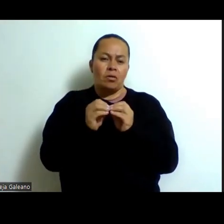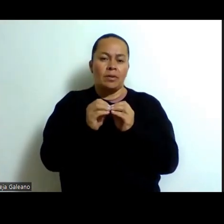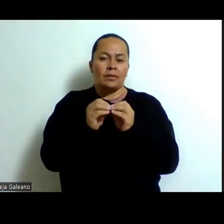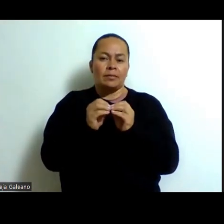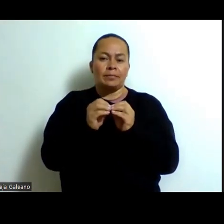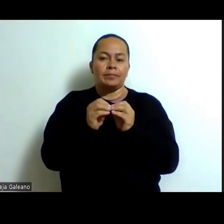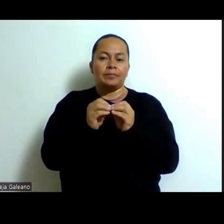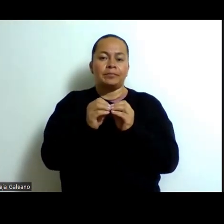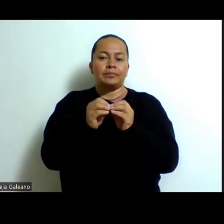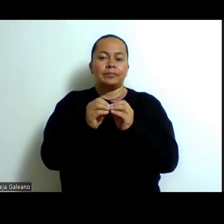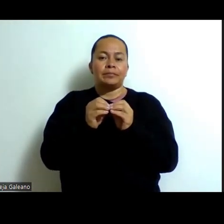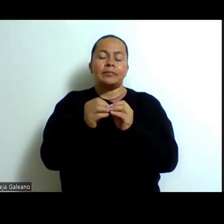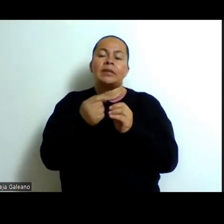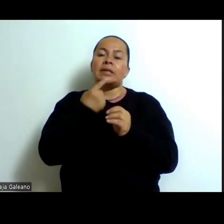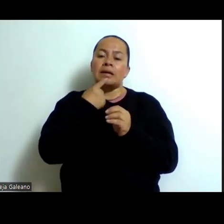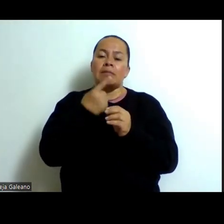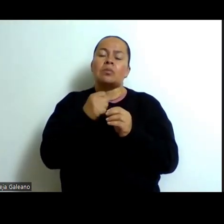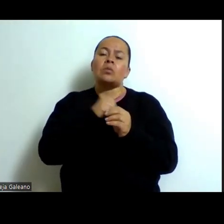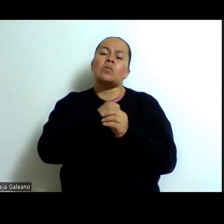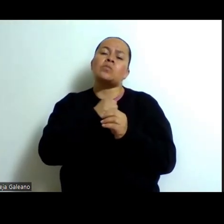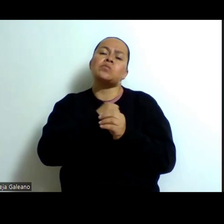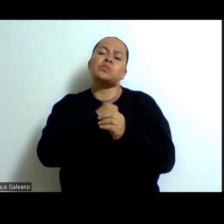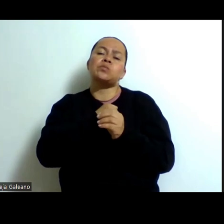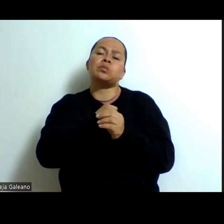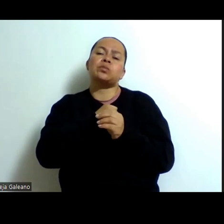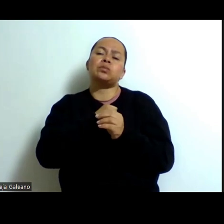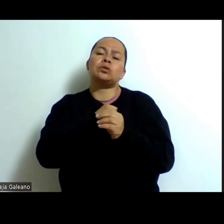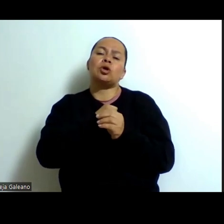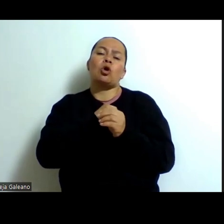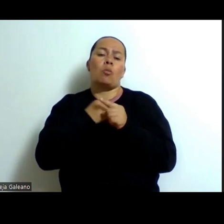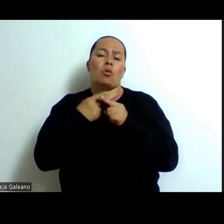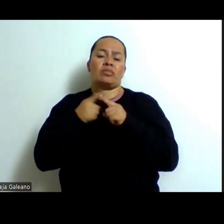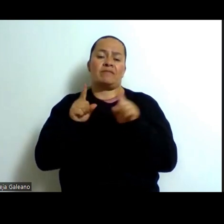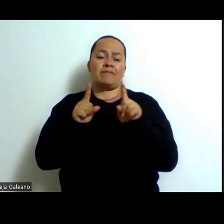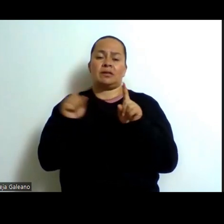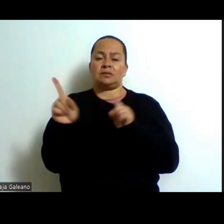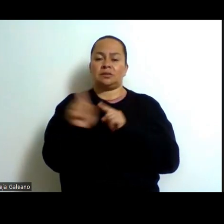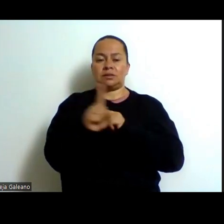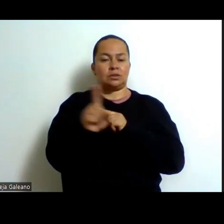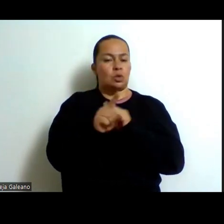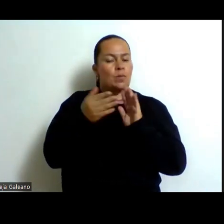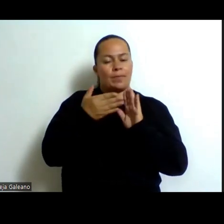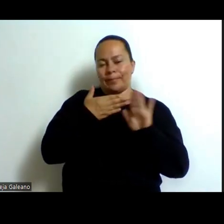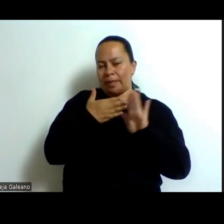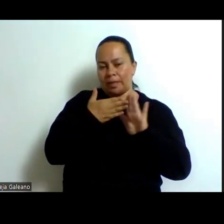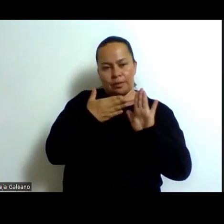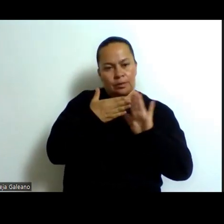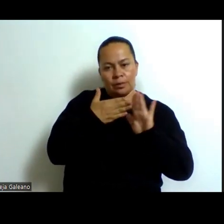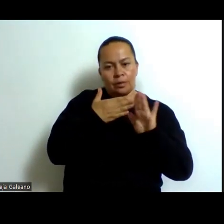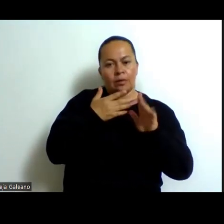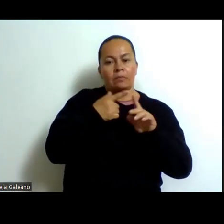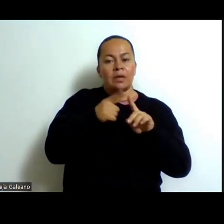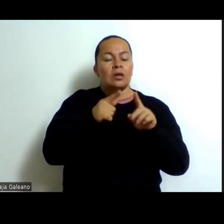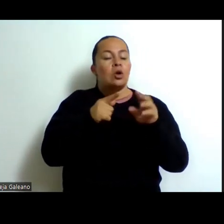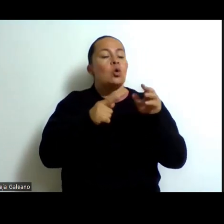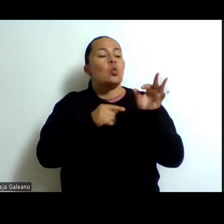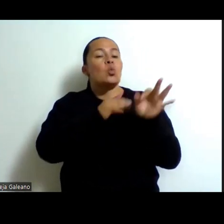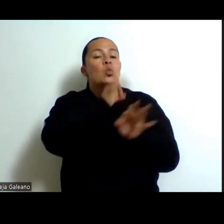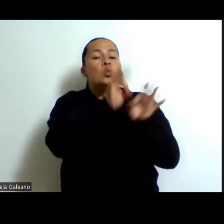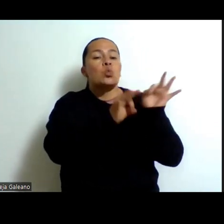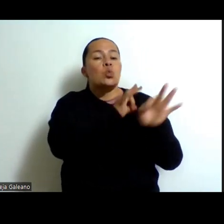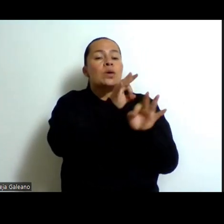digamos que hacen una no diferencian perdón el cuidador del asistente